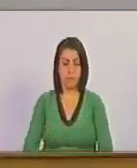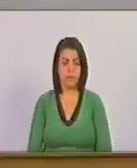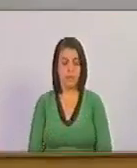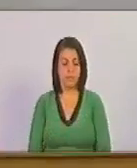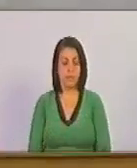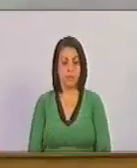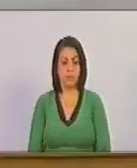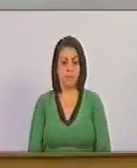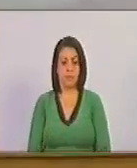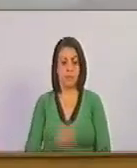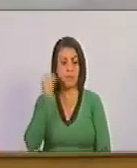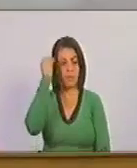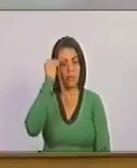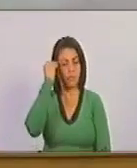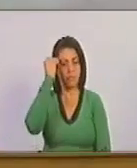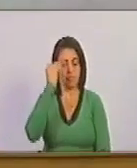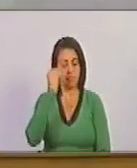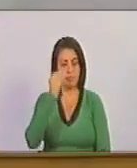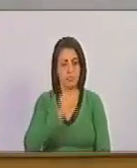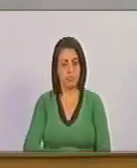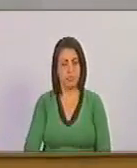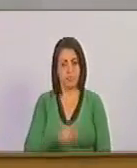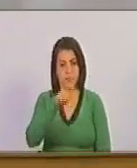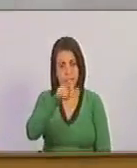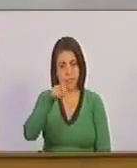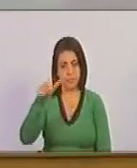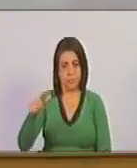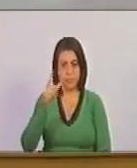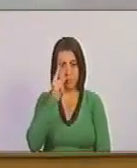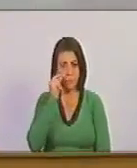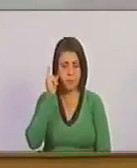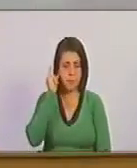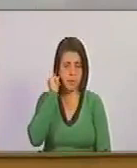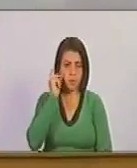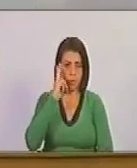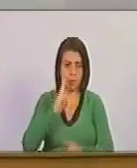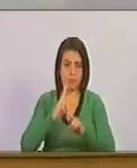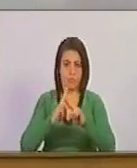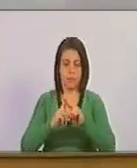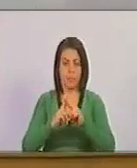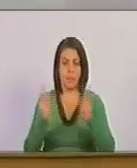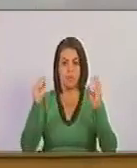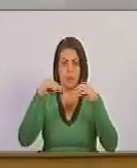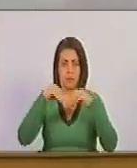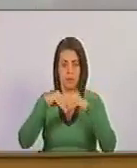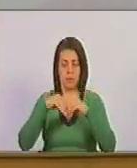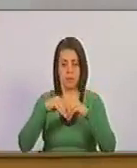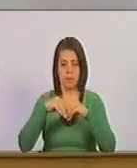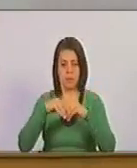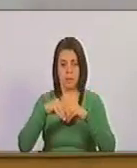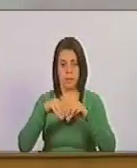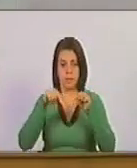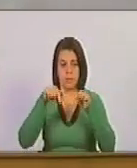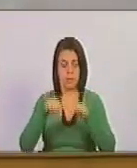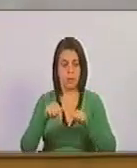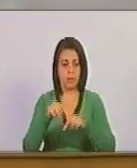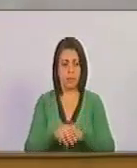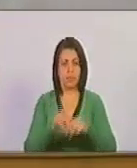en consideración las honorables diputadas y los honorables diputados que estén a favor del